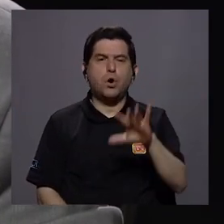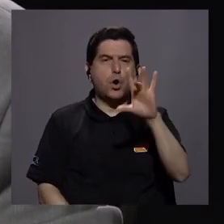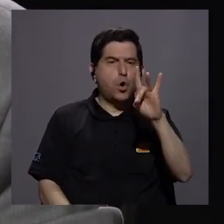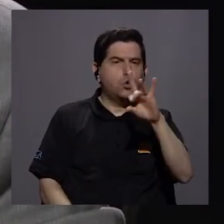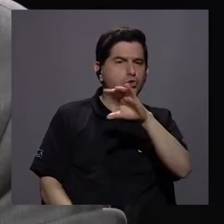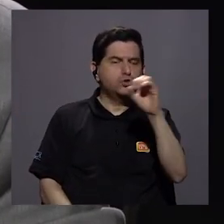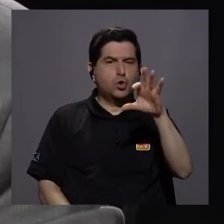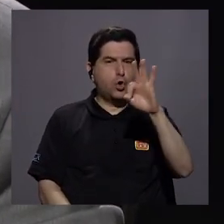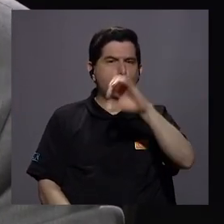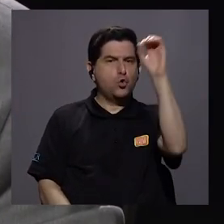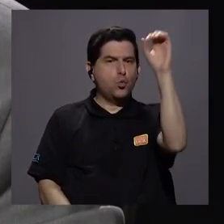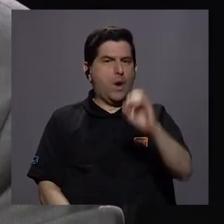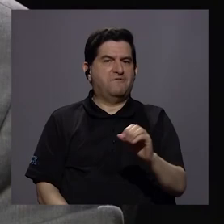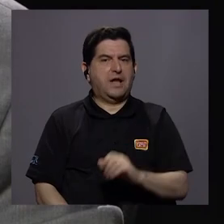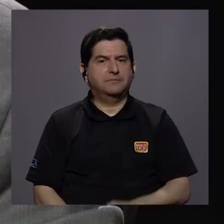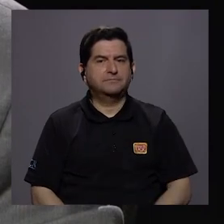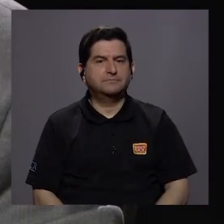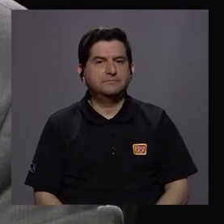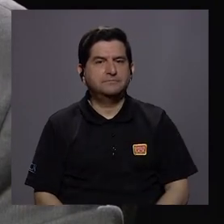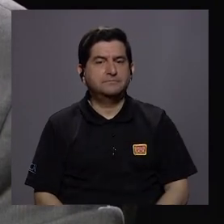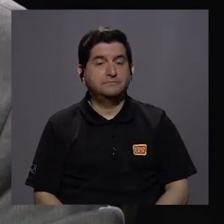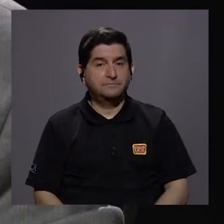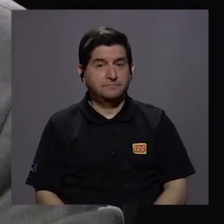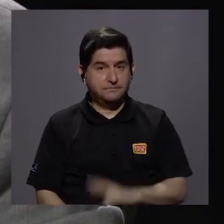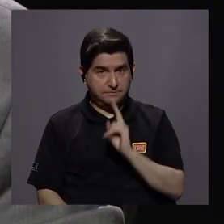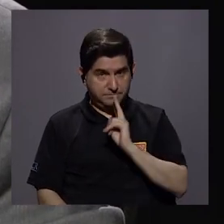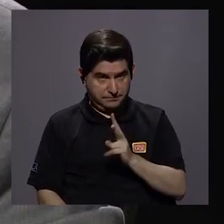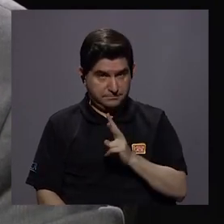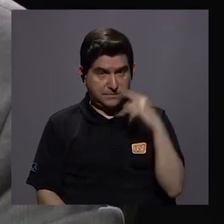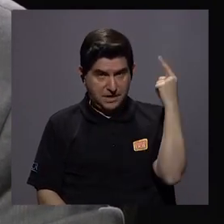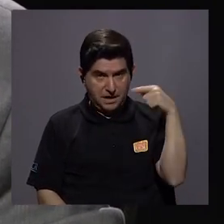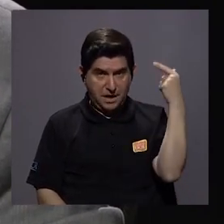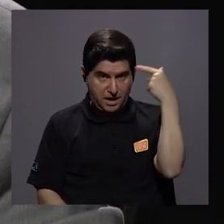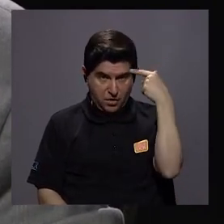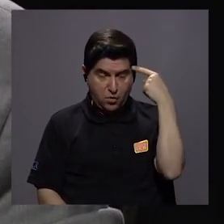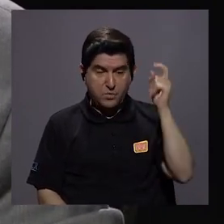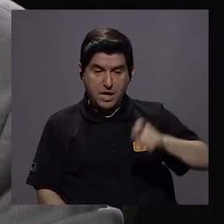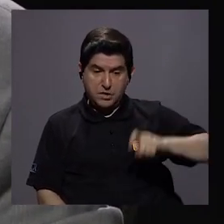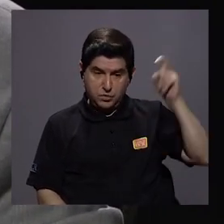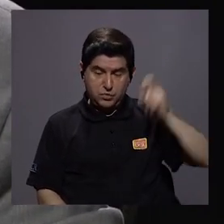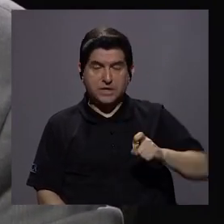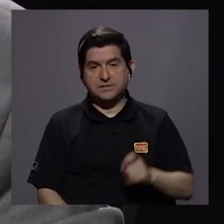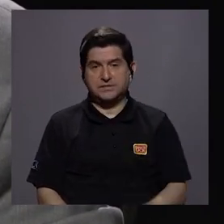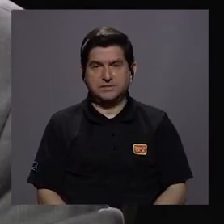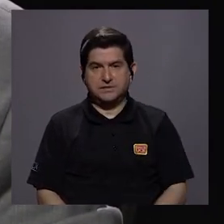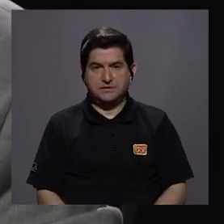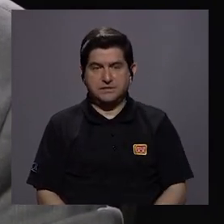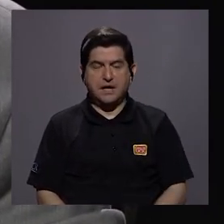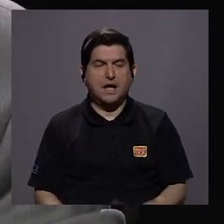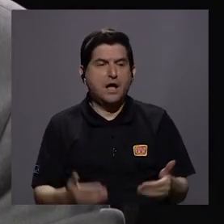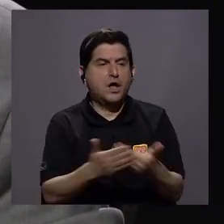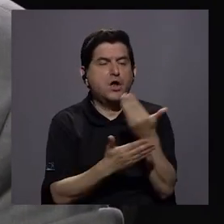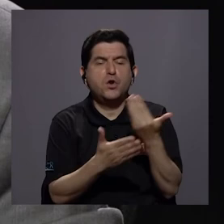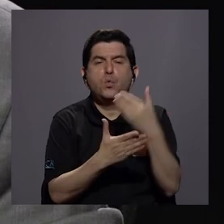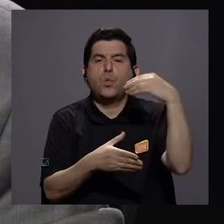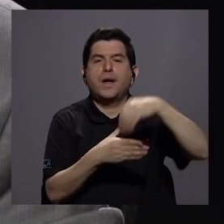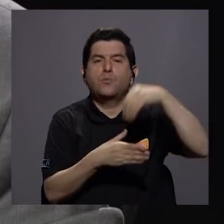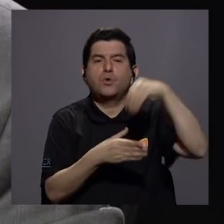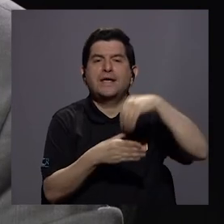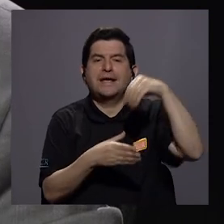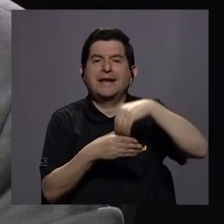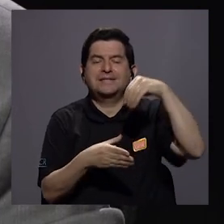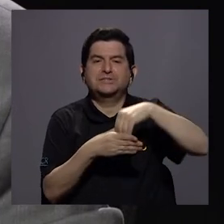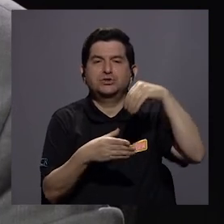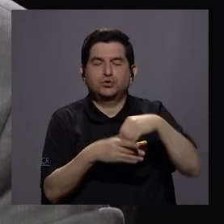o un 9%. Y entonces, realmente, el gobierno se ve en la necesidad de buscar nuevos ingresos.